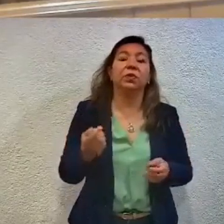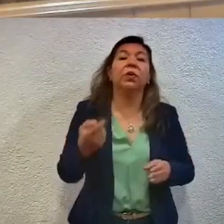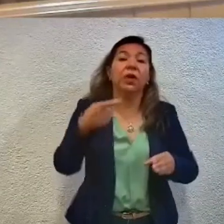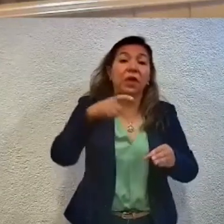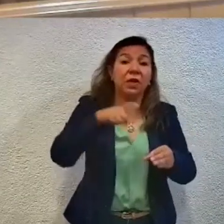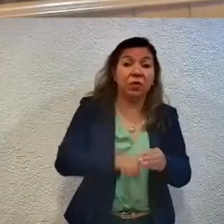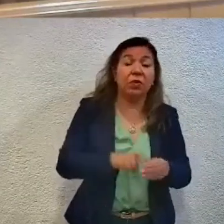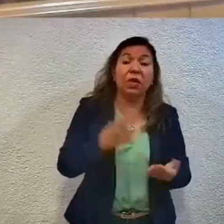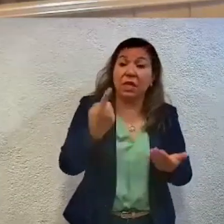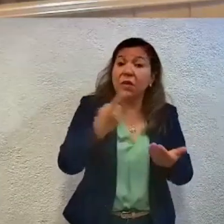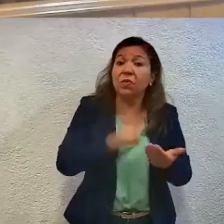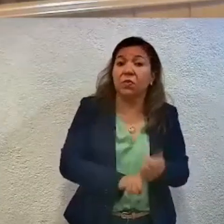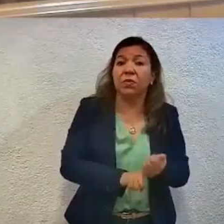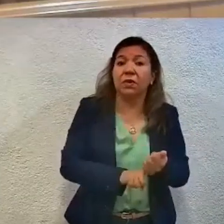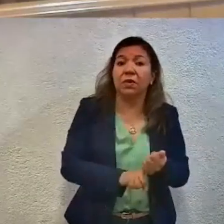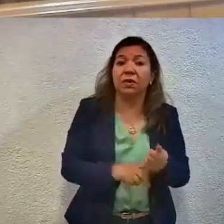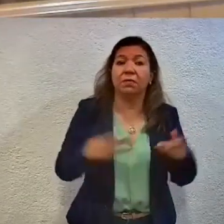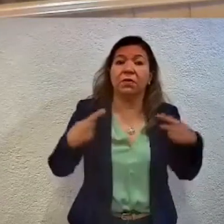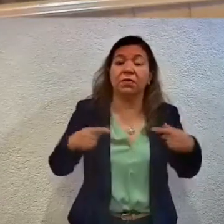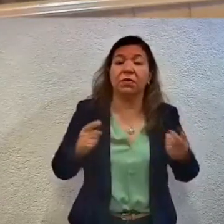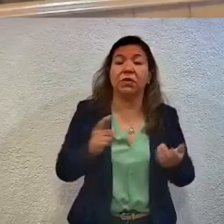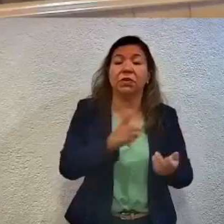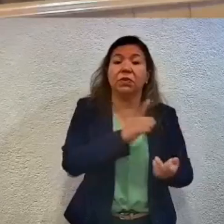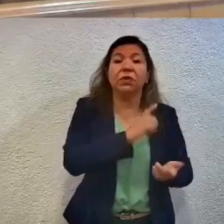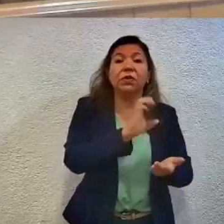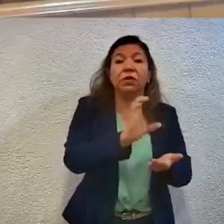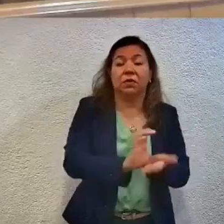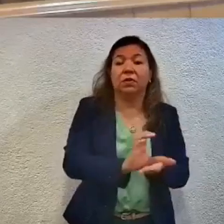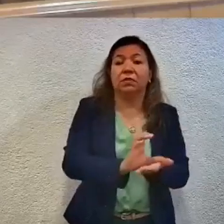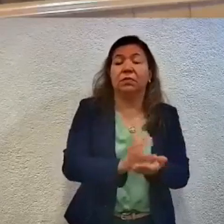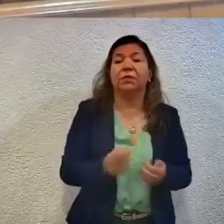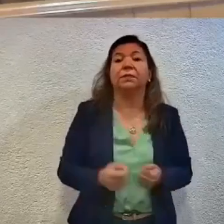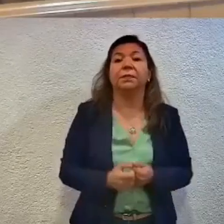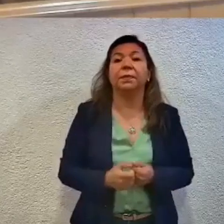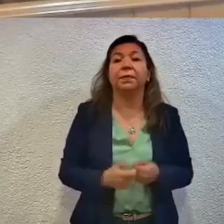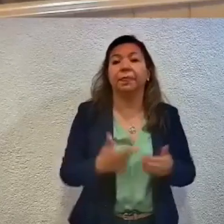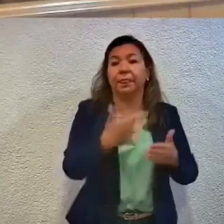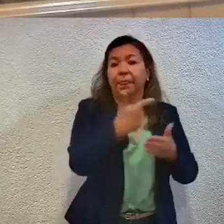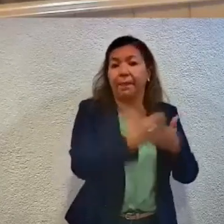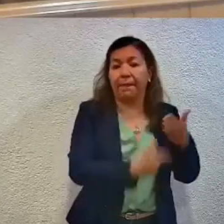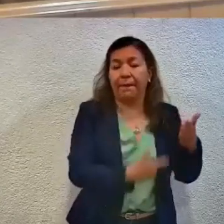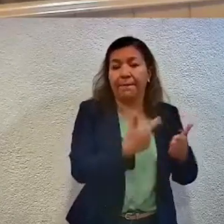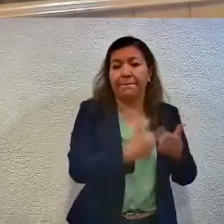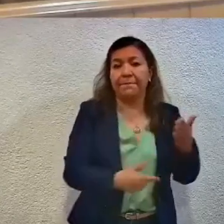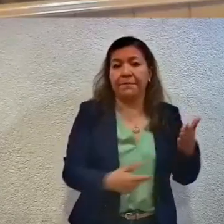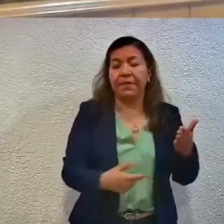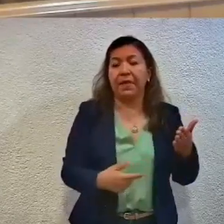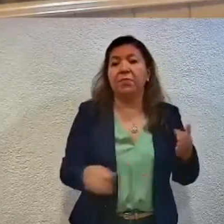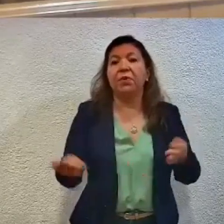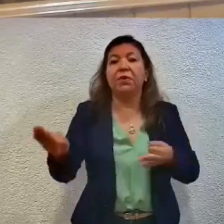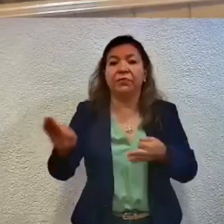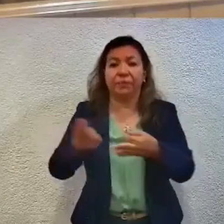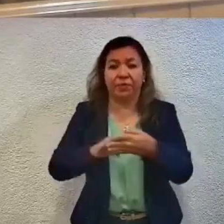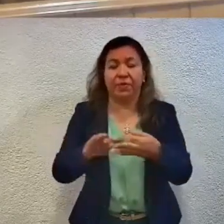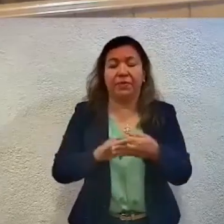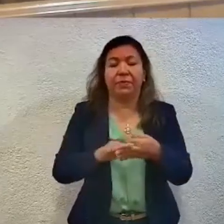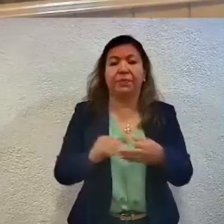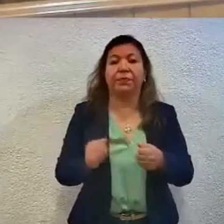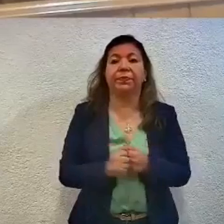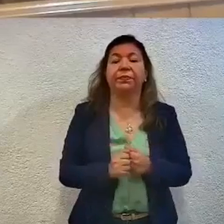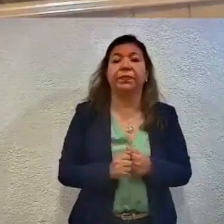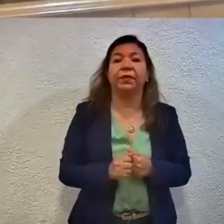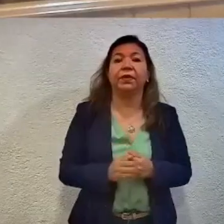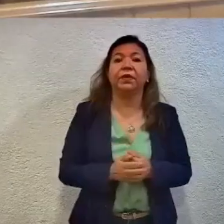persona discapacitada. Lo anterior es así porque los impugnantes de los citados juicios fueron postulados a la candidatura por la cuarta